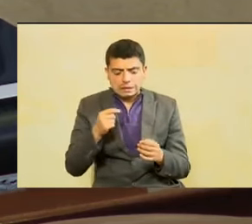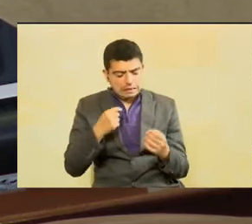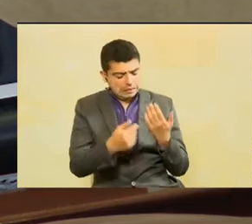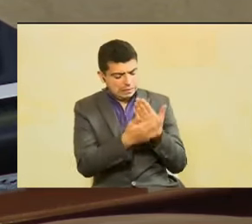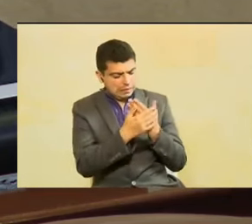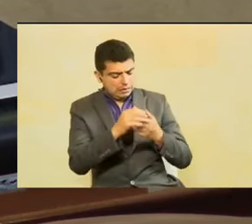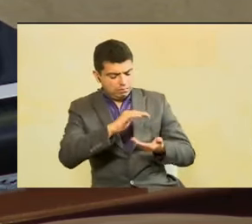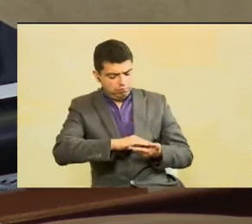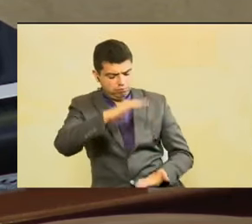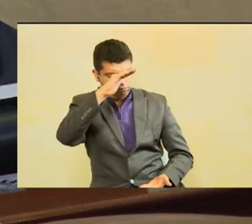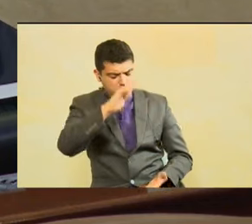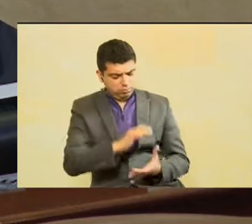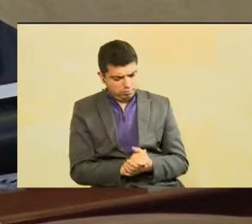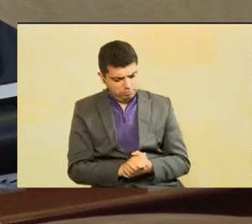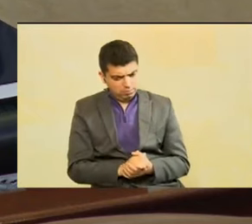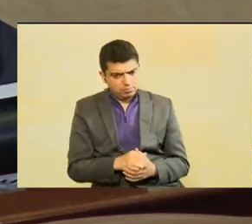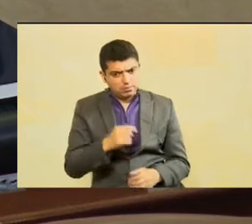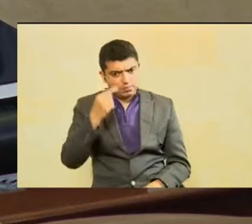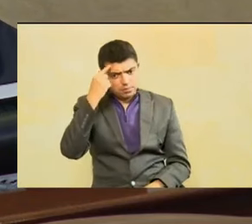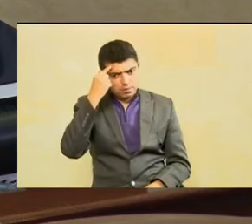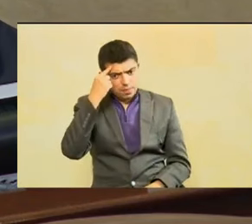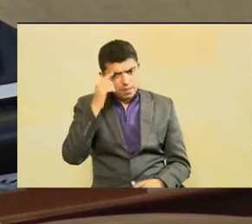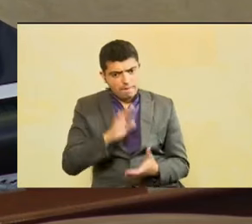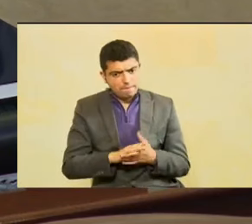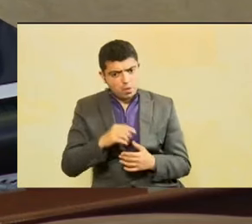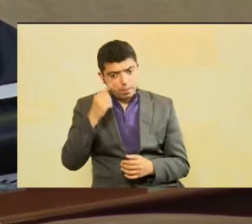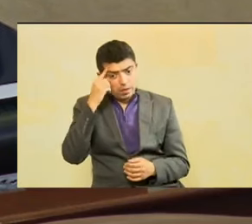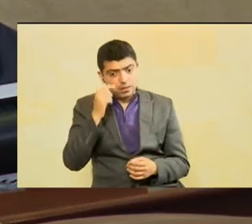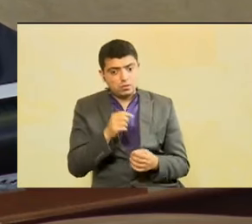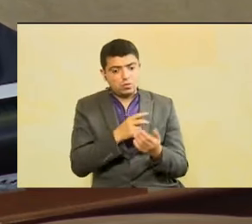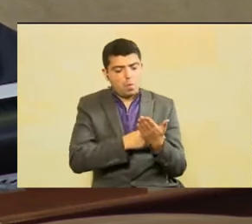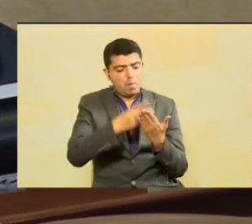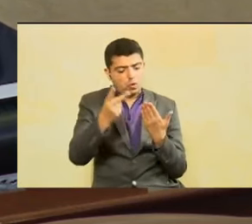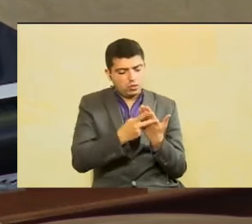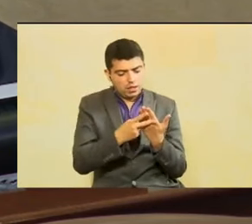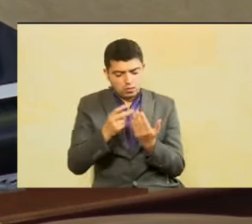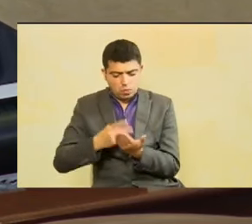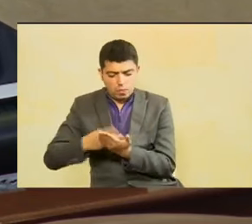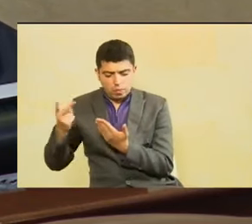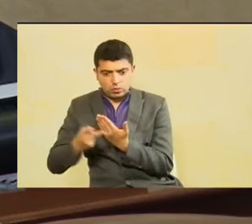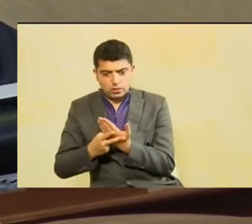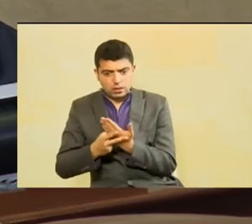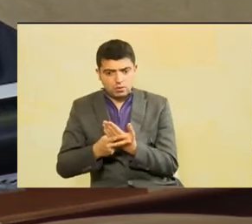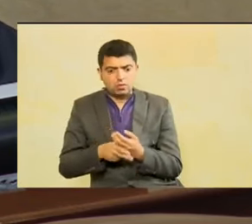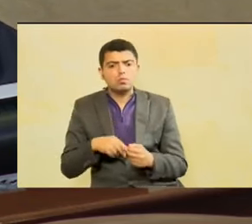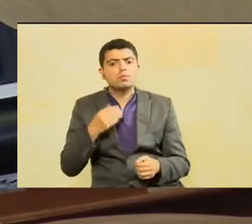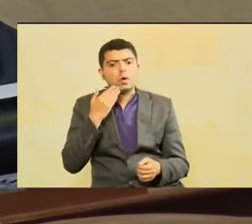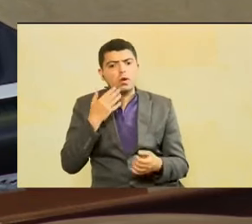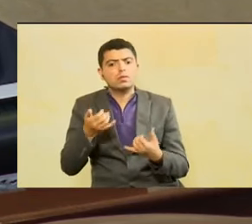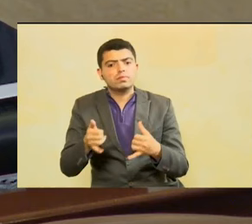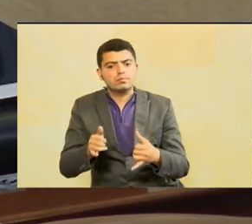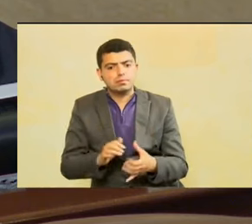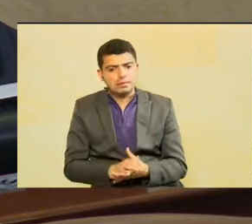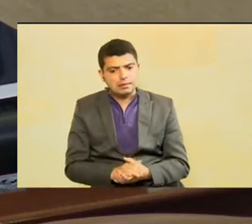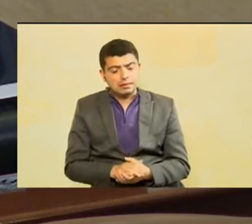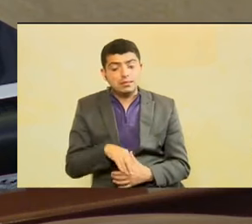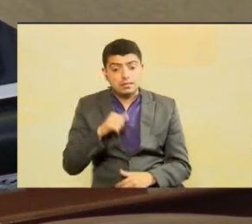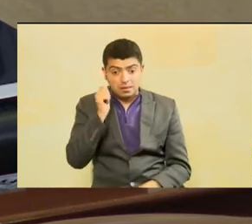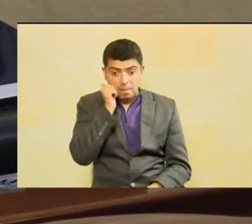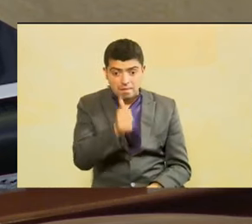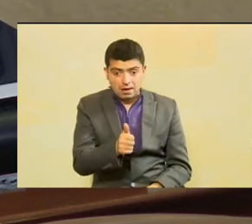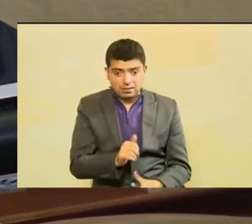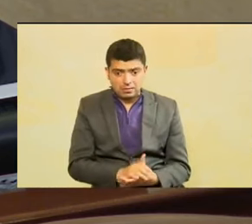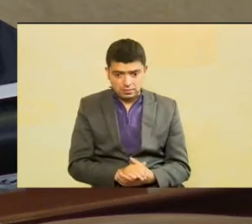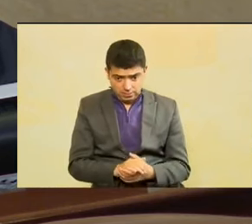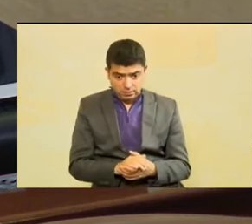y yo me pregunto si al ritmo de uno dos o tres proyectos día obviamente nosotros no vamos a sacar mañana